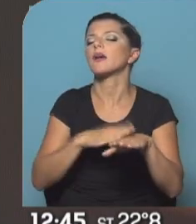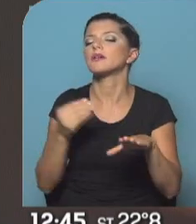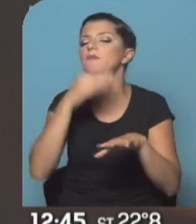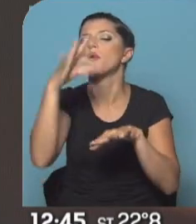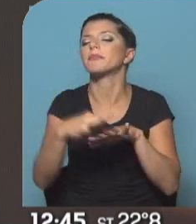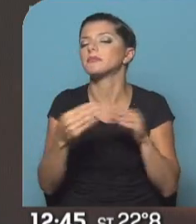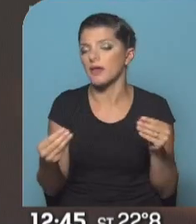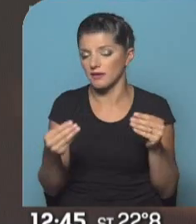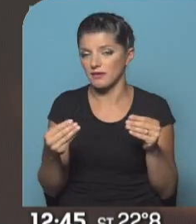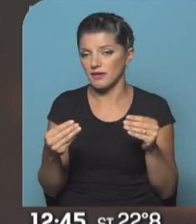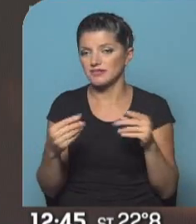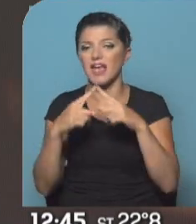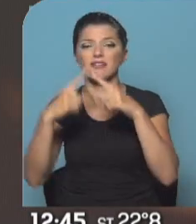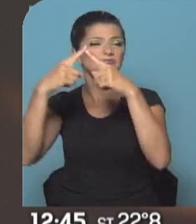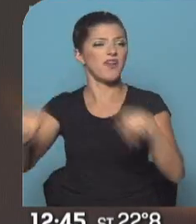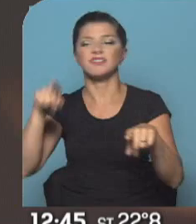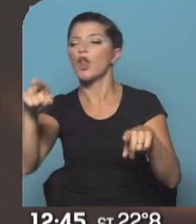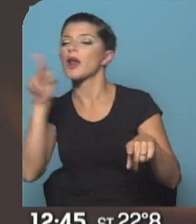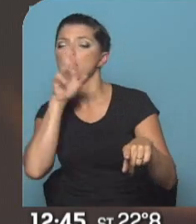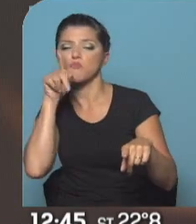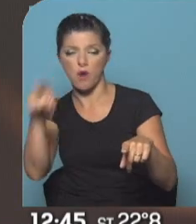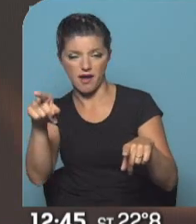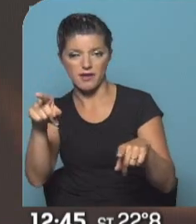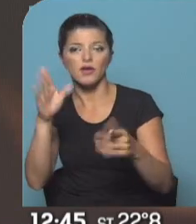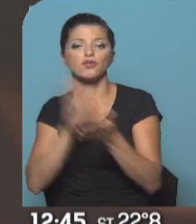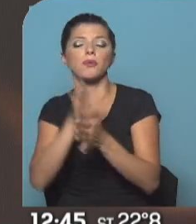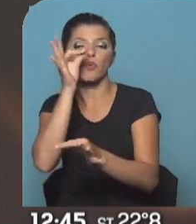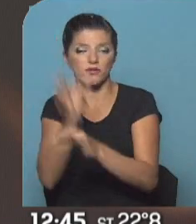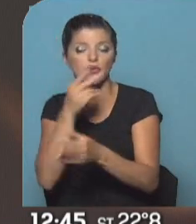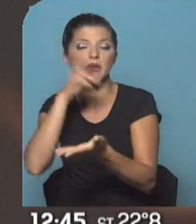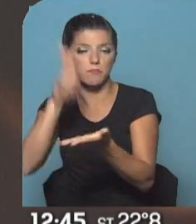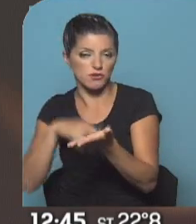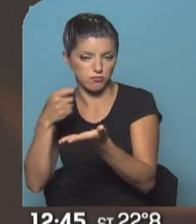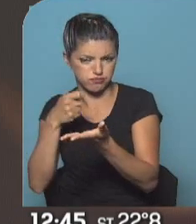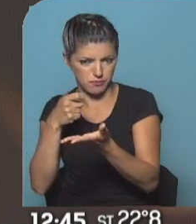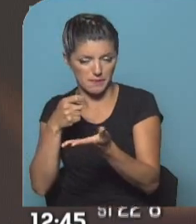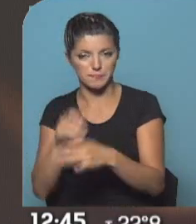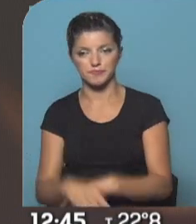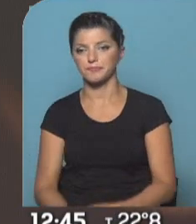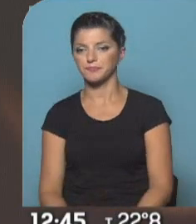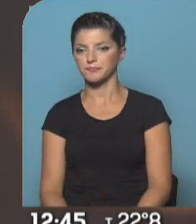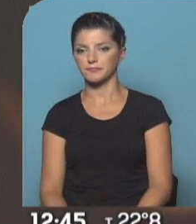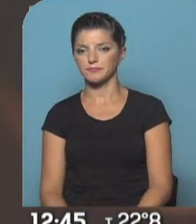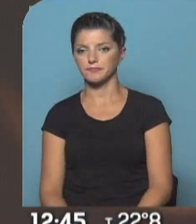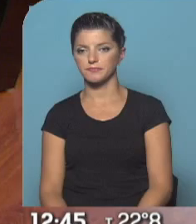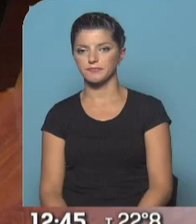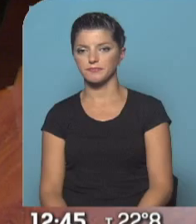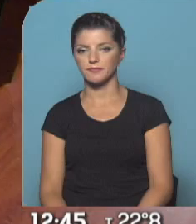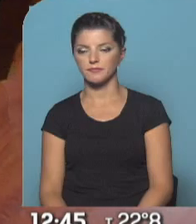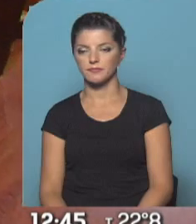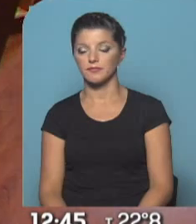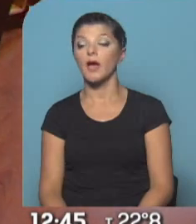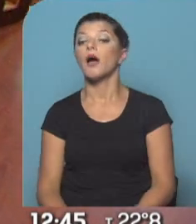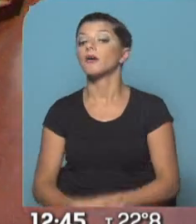contrario a ella en materia laboral, educativa, tributaria. Chile igual hoy, a pesar de las reformas que Michelle Bachelet